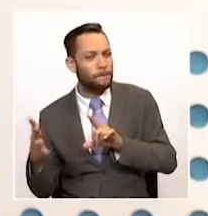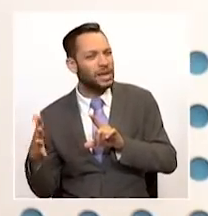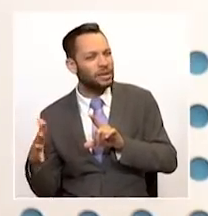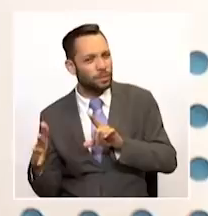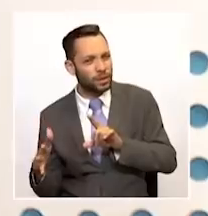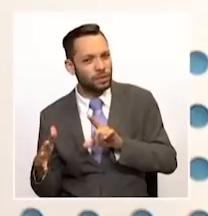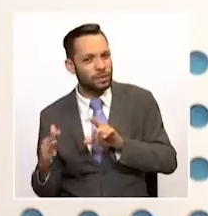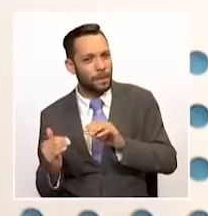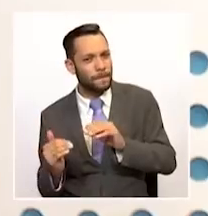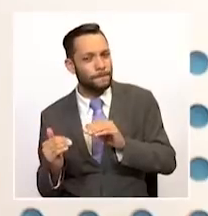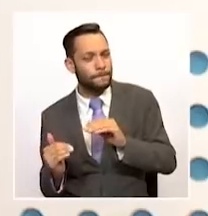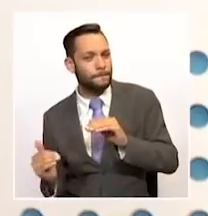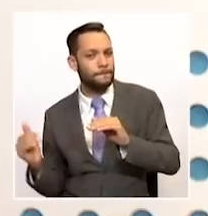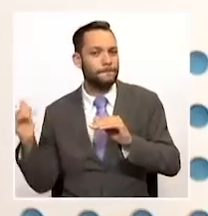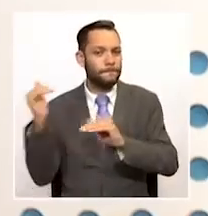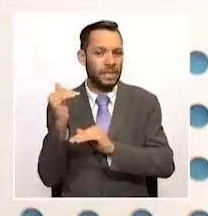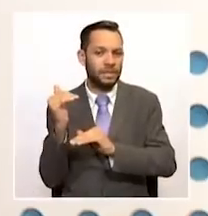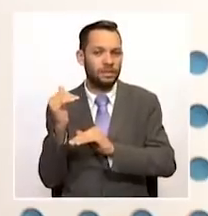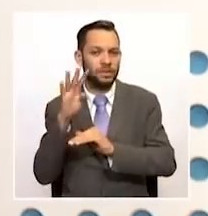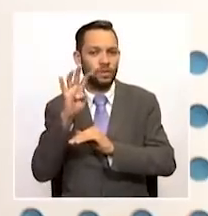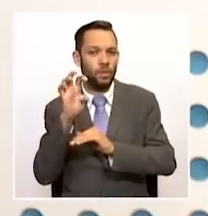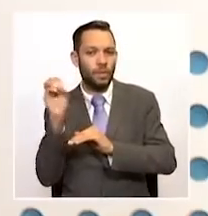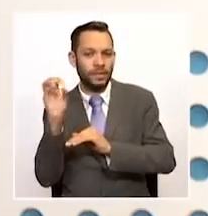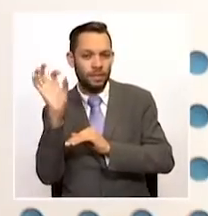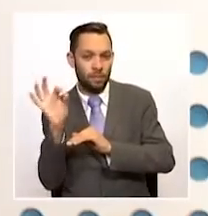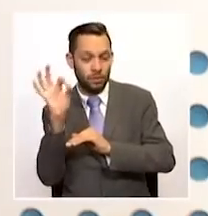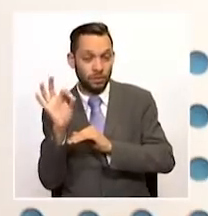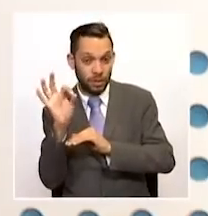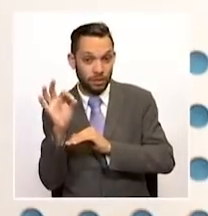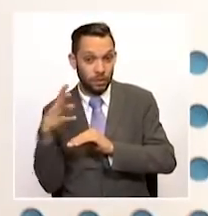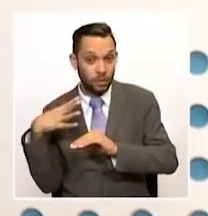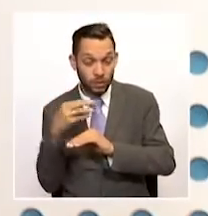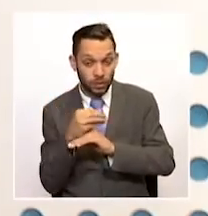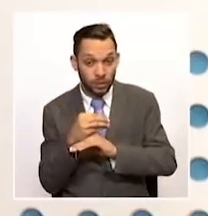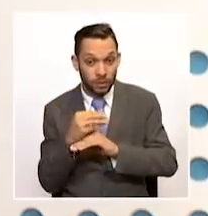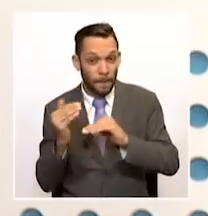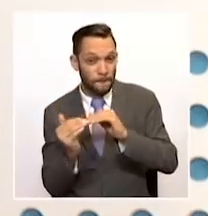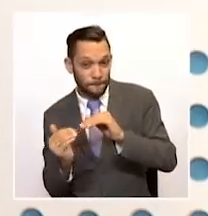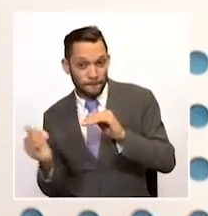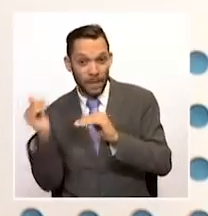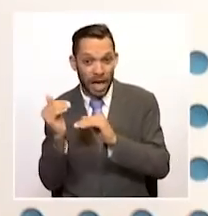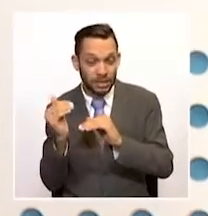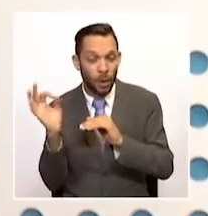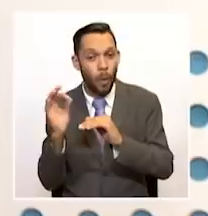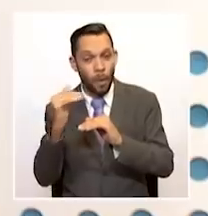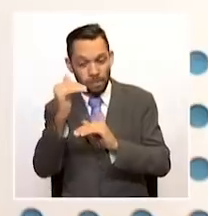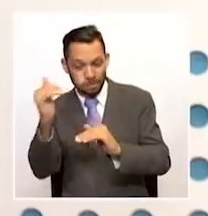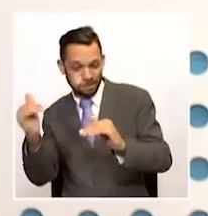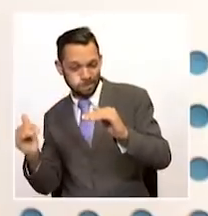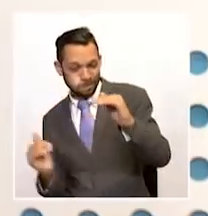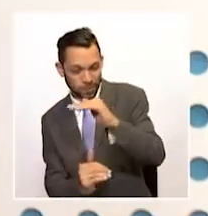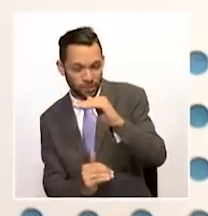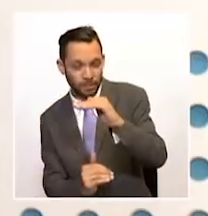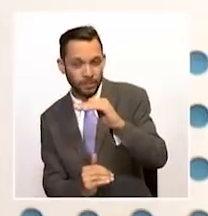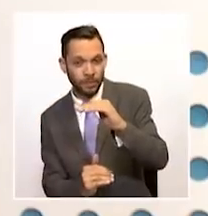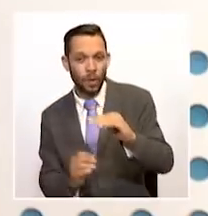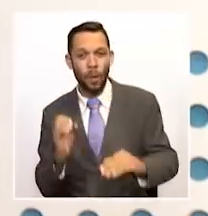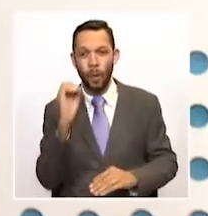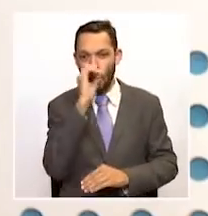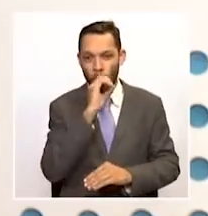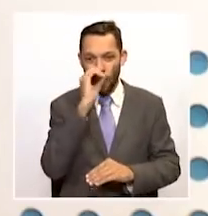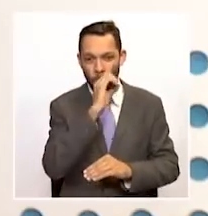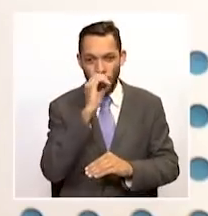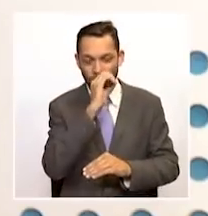encima del 90% pero cuando nosotros tenemos esa saturación por debajo quiere decir que los niveles de oxígeno que se están transportando